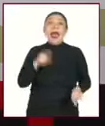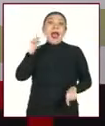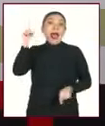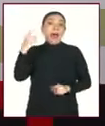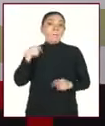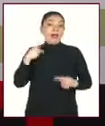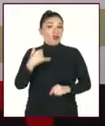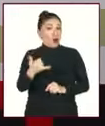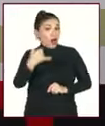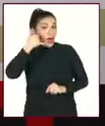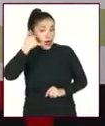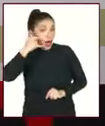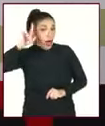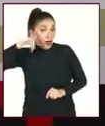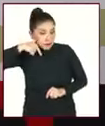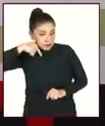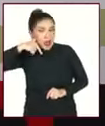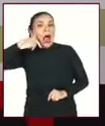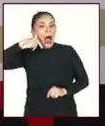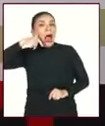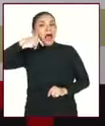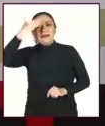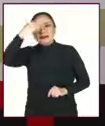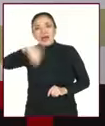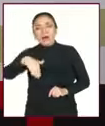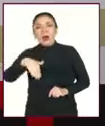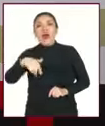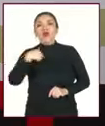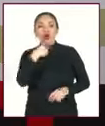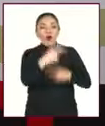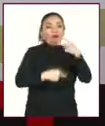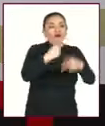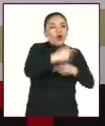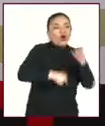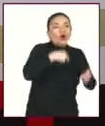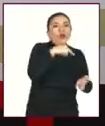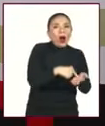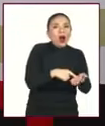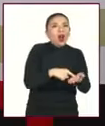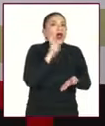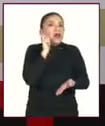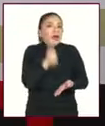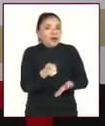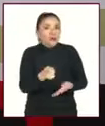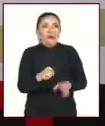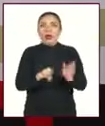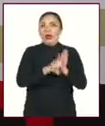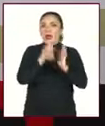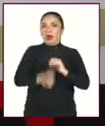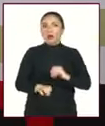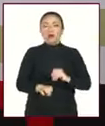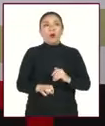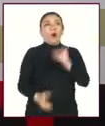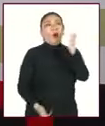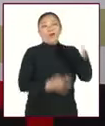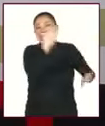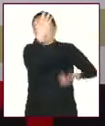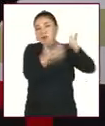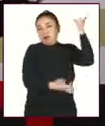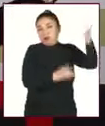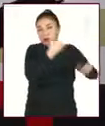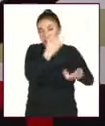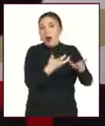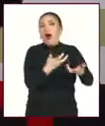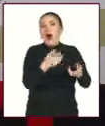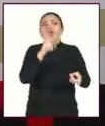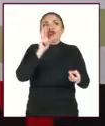recibiendo la llamada sepa con qué puede acudir a la zona. O sea, si fue un incendio, no sé, tal vez localizar